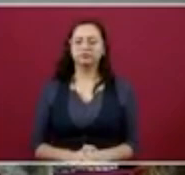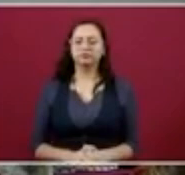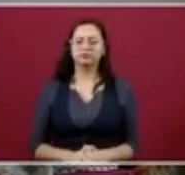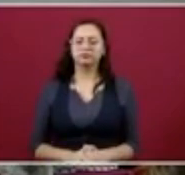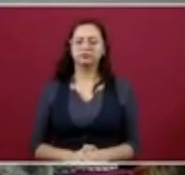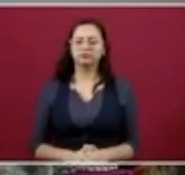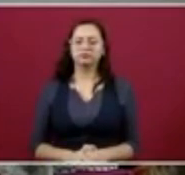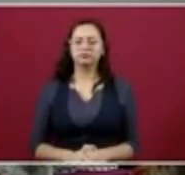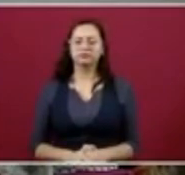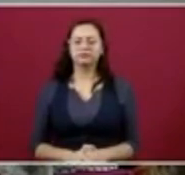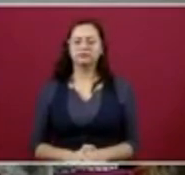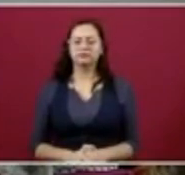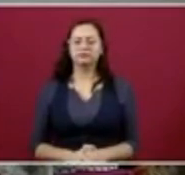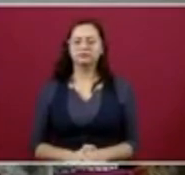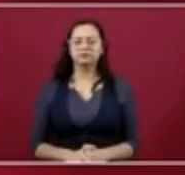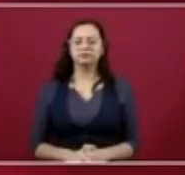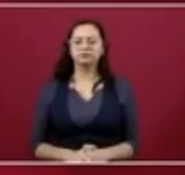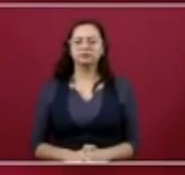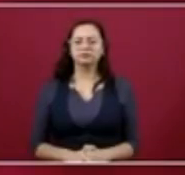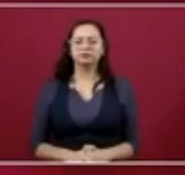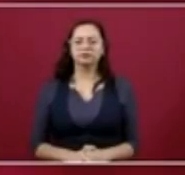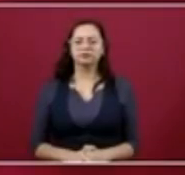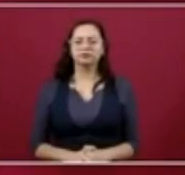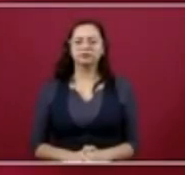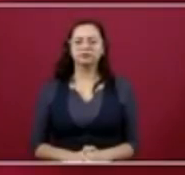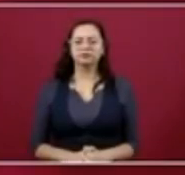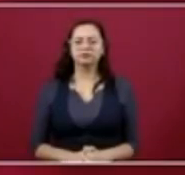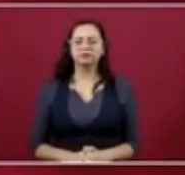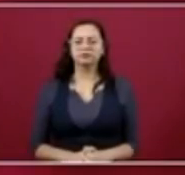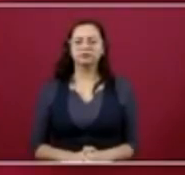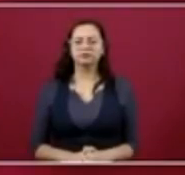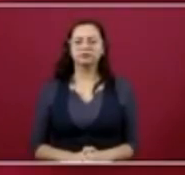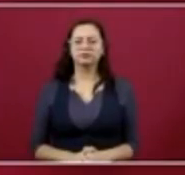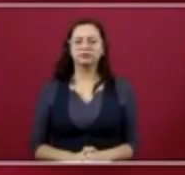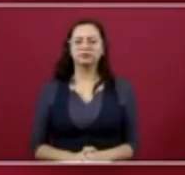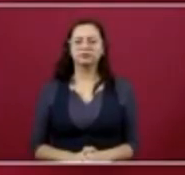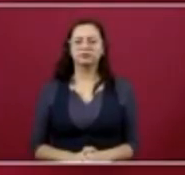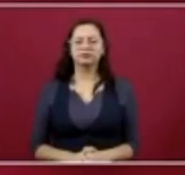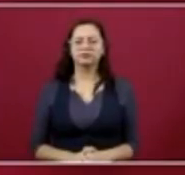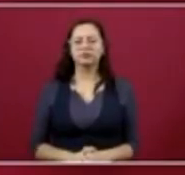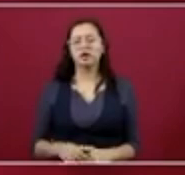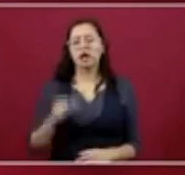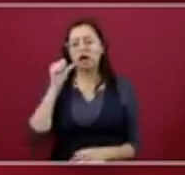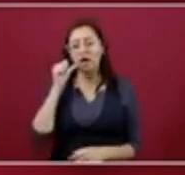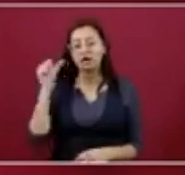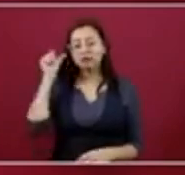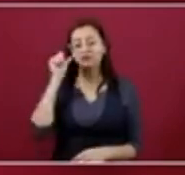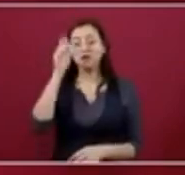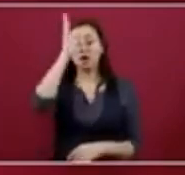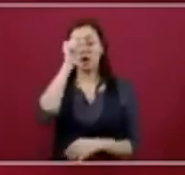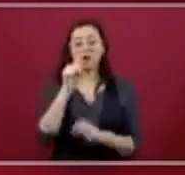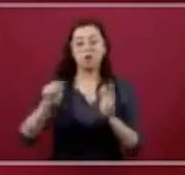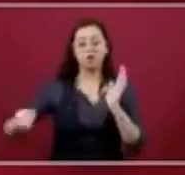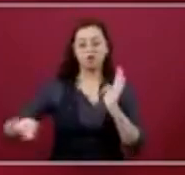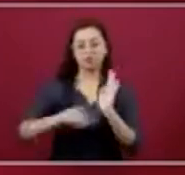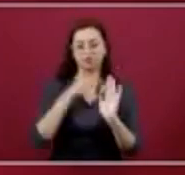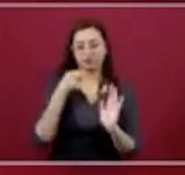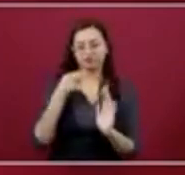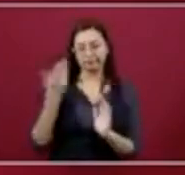Nosotros tenemos ante este acuerdo firmado el día de ayer por el presidente,